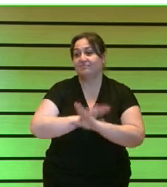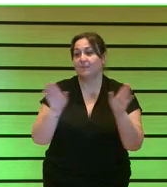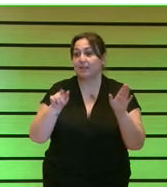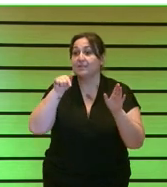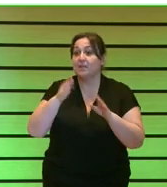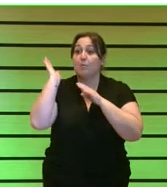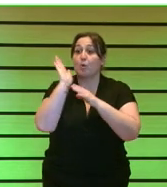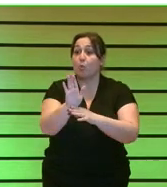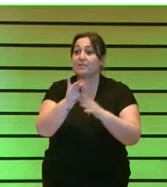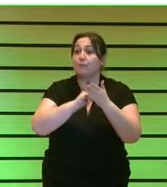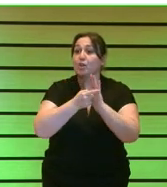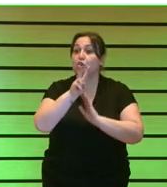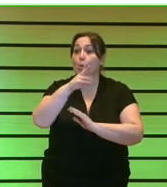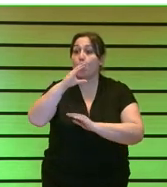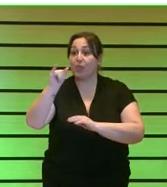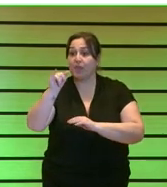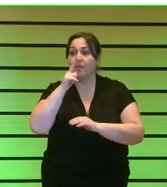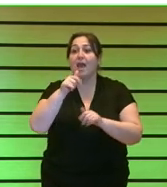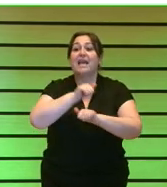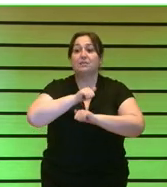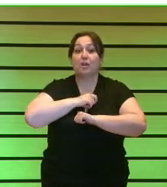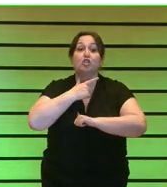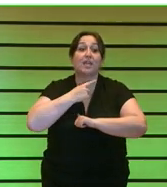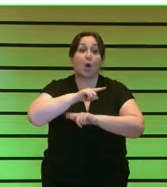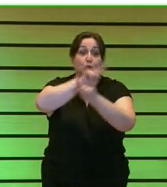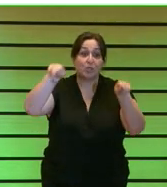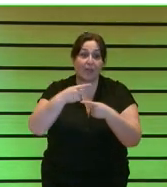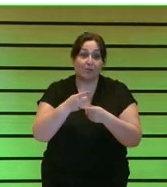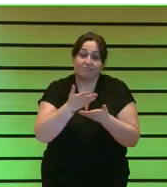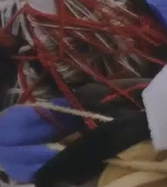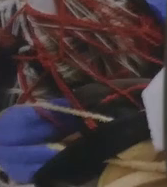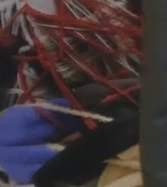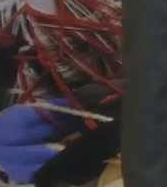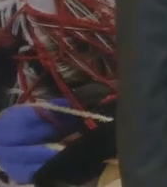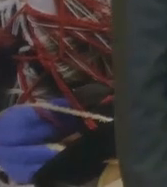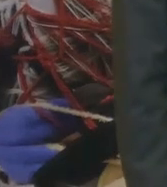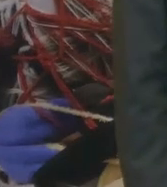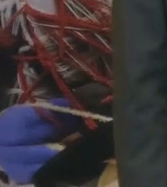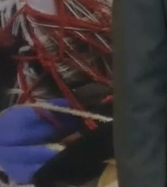es la propuesta del proyecto ducia Espero que os haya gustado Espero que os haya enredado un poco y muchas gracias